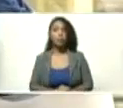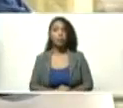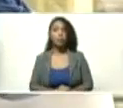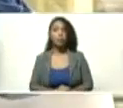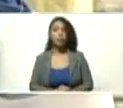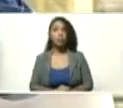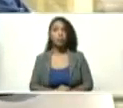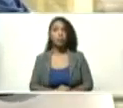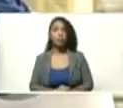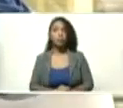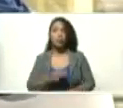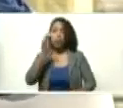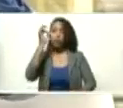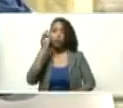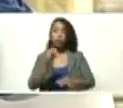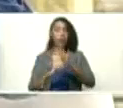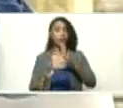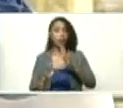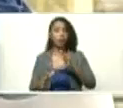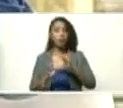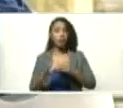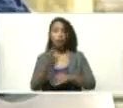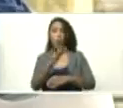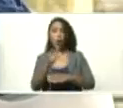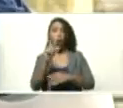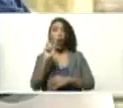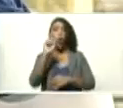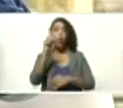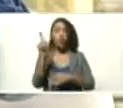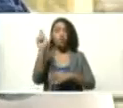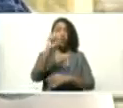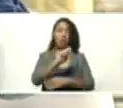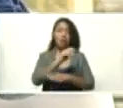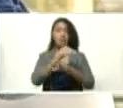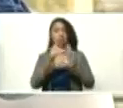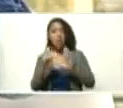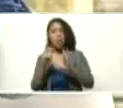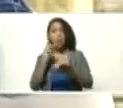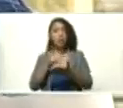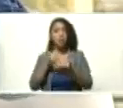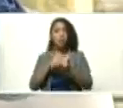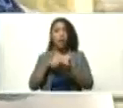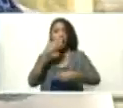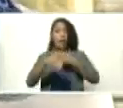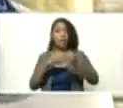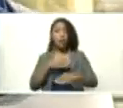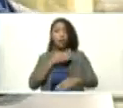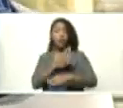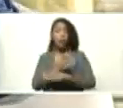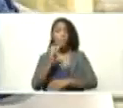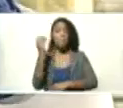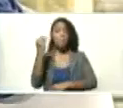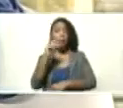Y apenas, bueno, tuvo un mes y medio, dos meses como candidata y arrasó si hubiera tenido más